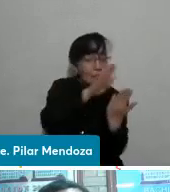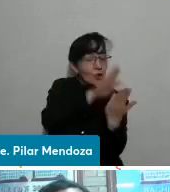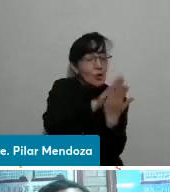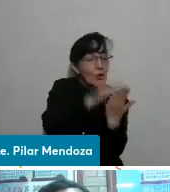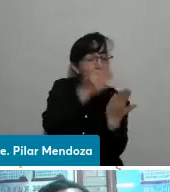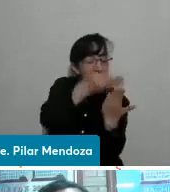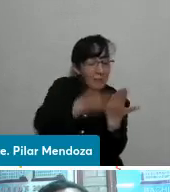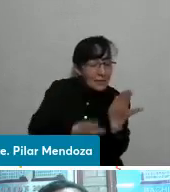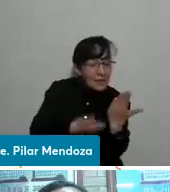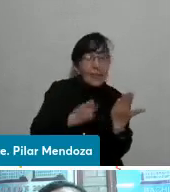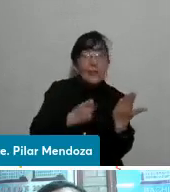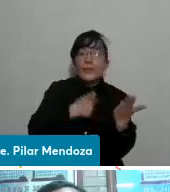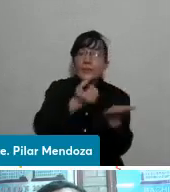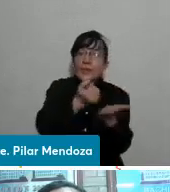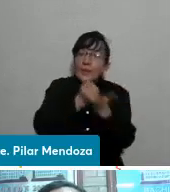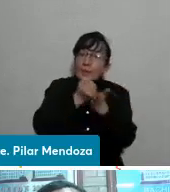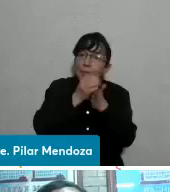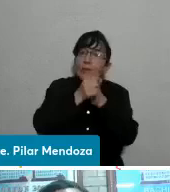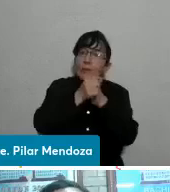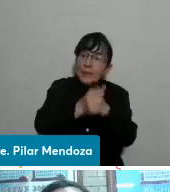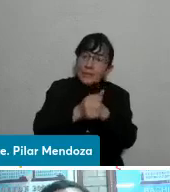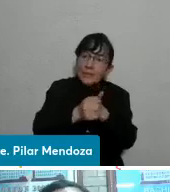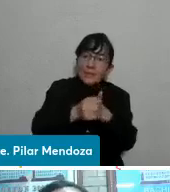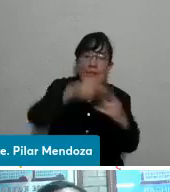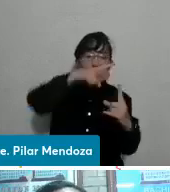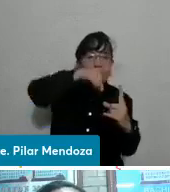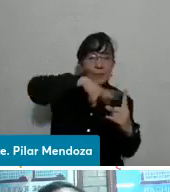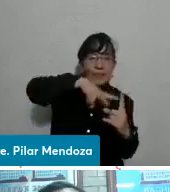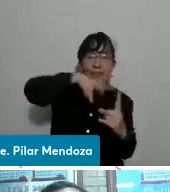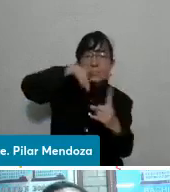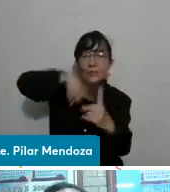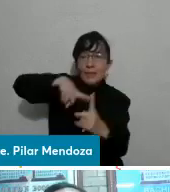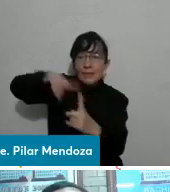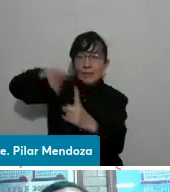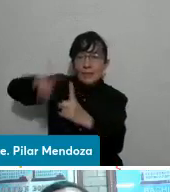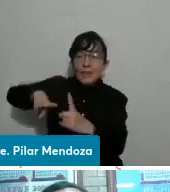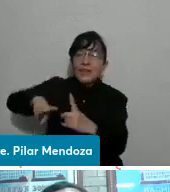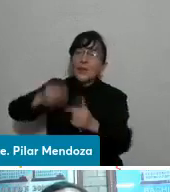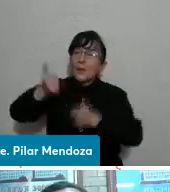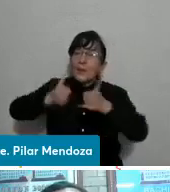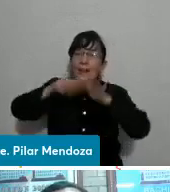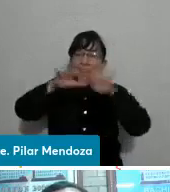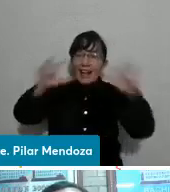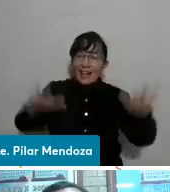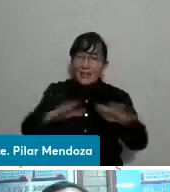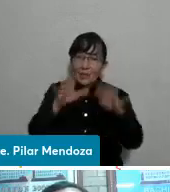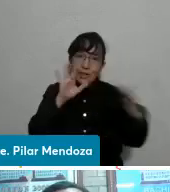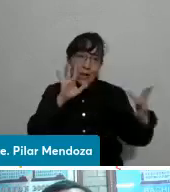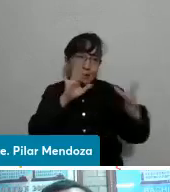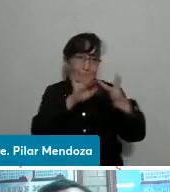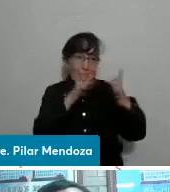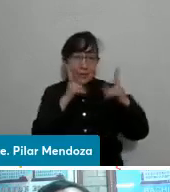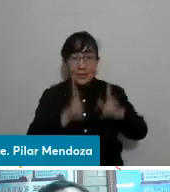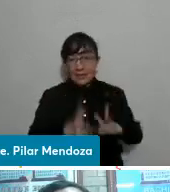permite establecer periodo a periodo realmente cuáles son las acciones pertinentes para cada estudiante, en el caso de los estudiantes con